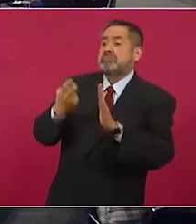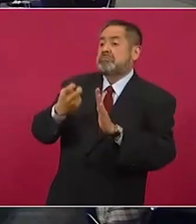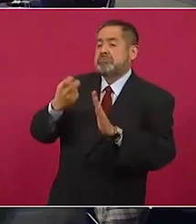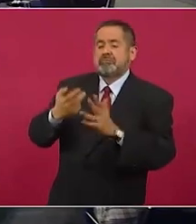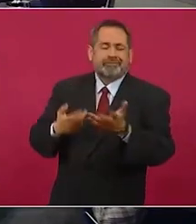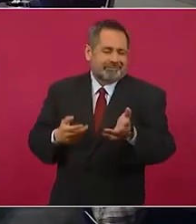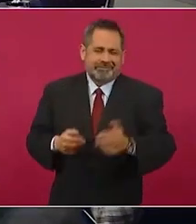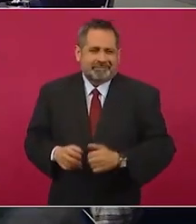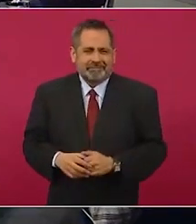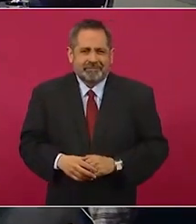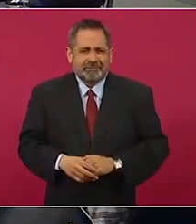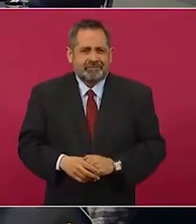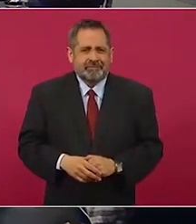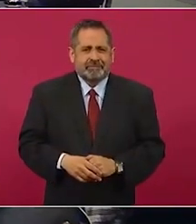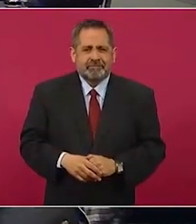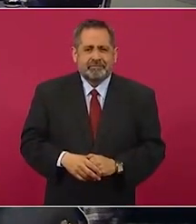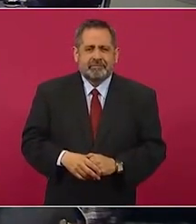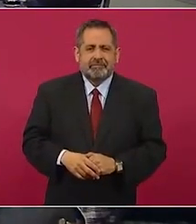una